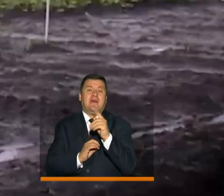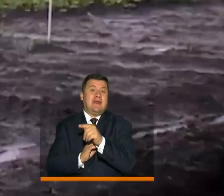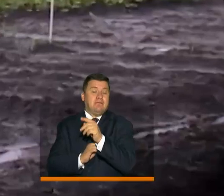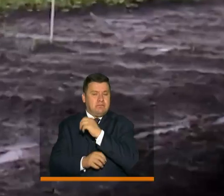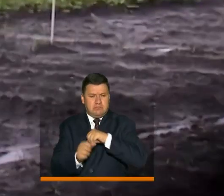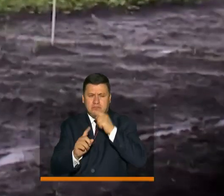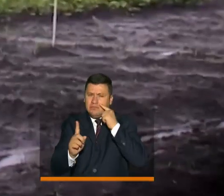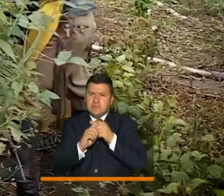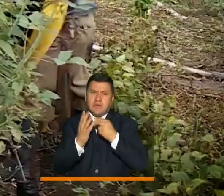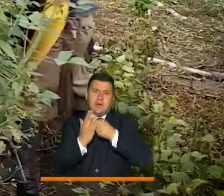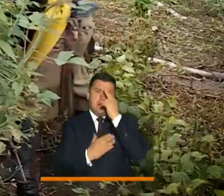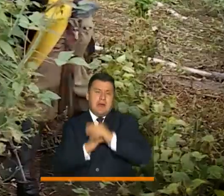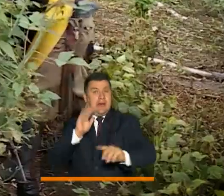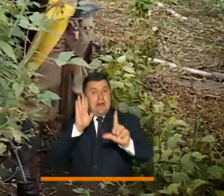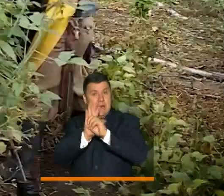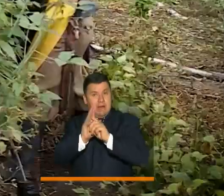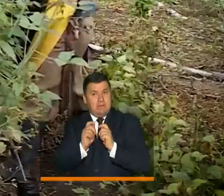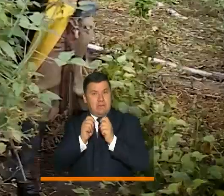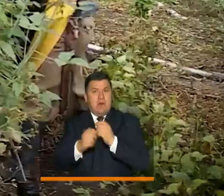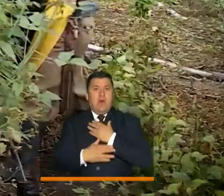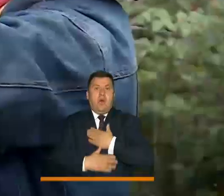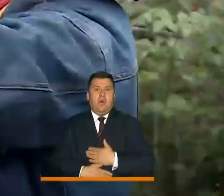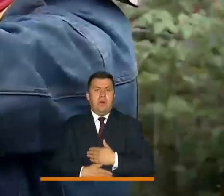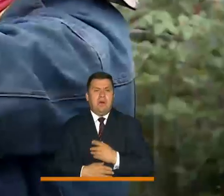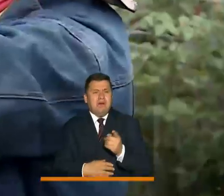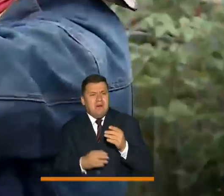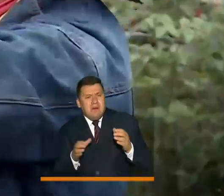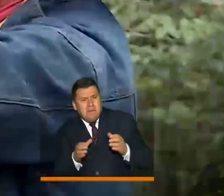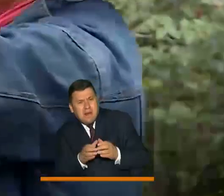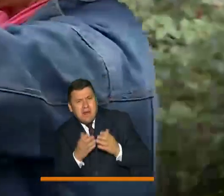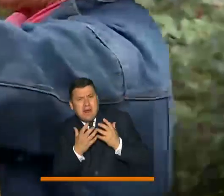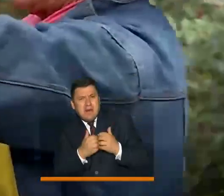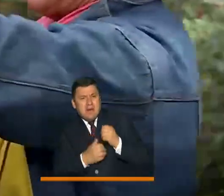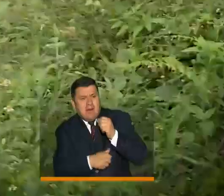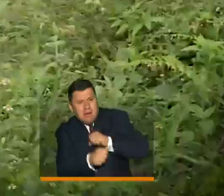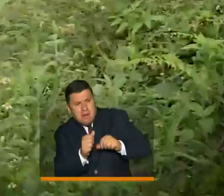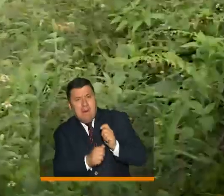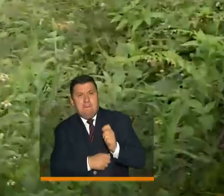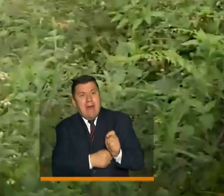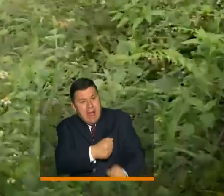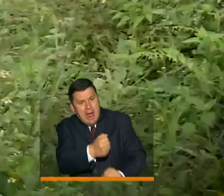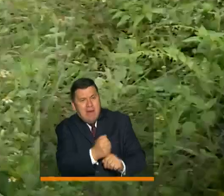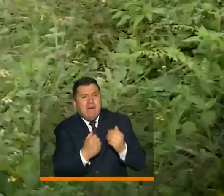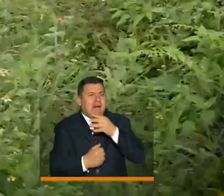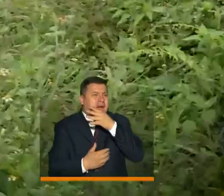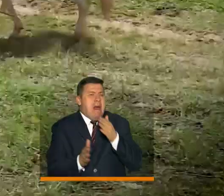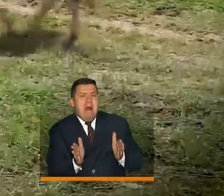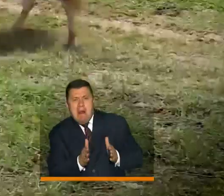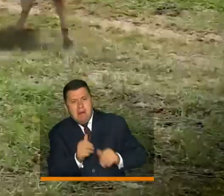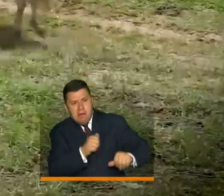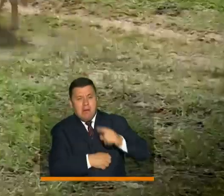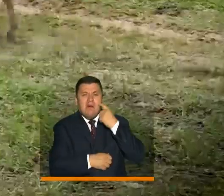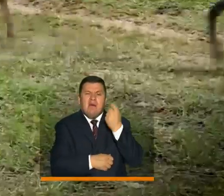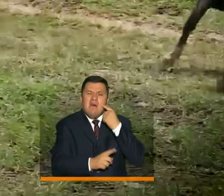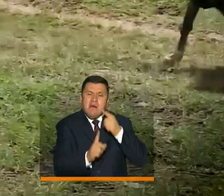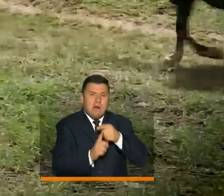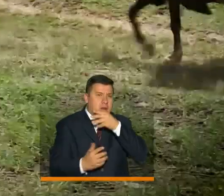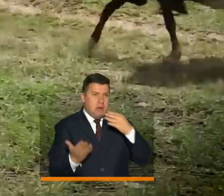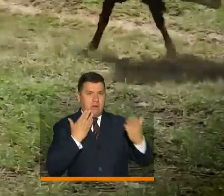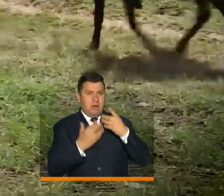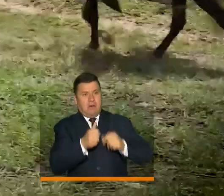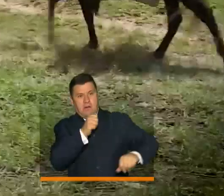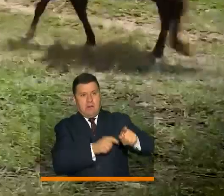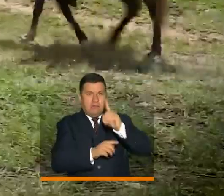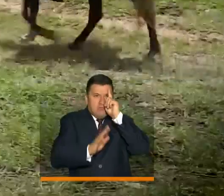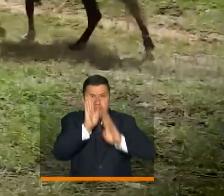Se erradicará el proyecto de ley que brinda alivios a los más pequeños y medianos productores del campo, buscando que los campesinos puedan convertirse